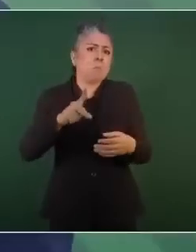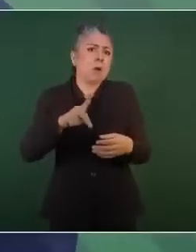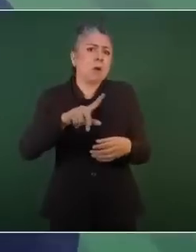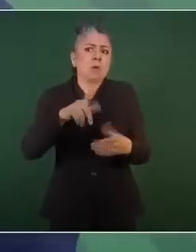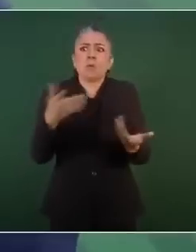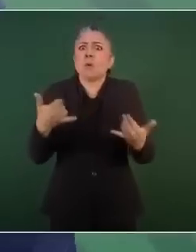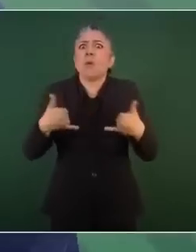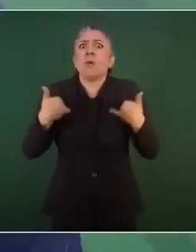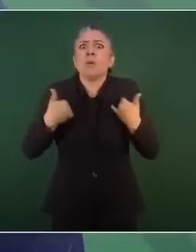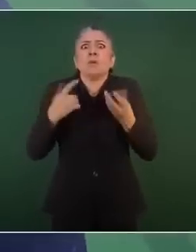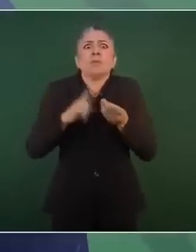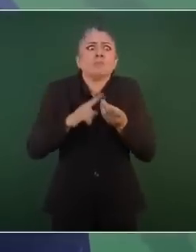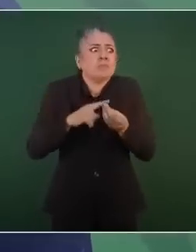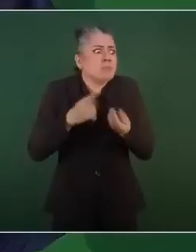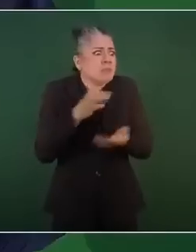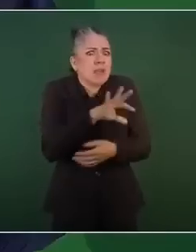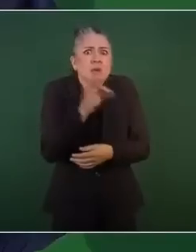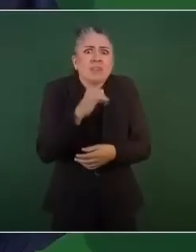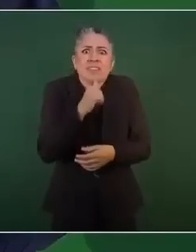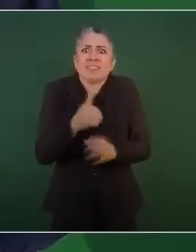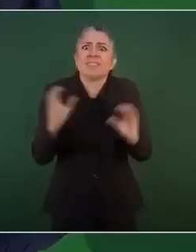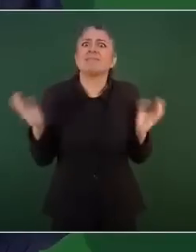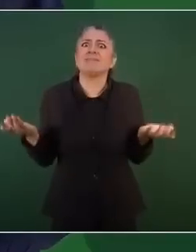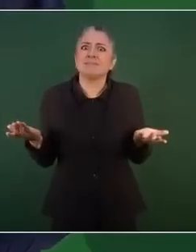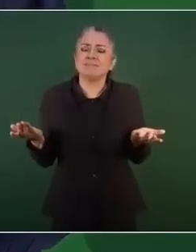¿dónde están los jóvenes?